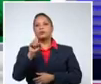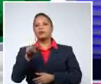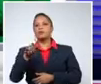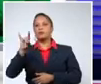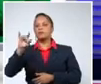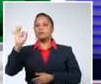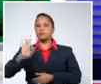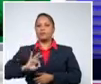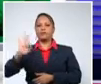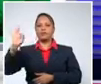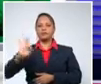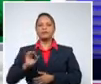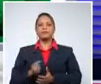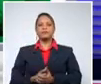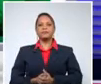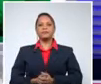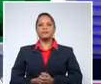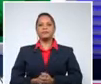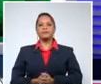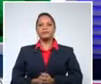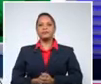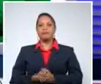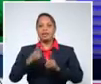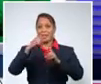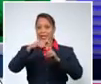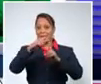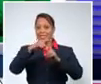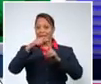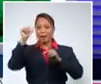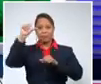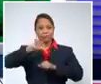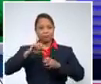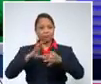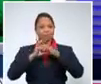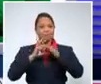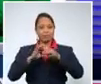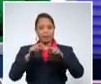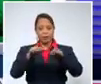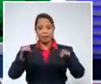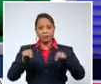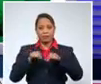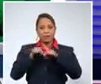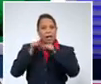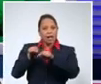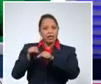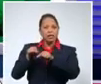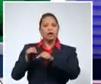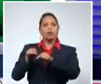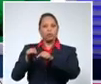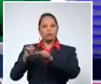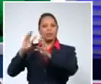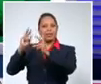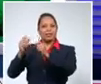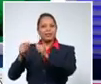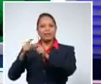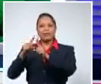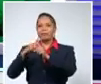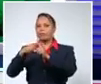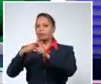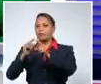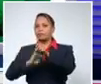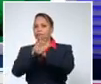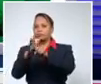90,9%. En terapia intensiva, una cifra de pacientes con COVID elevada,